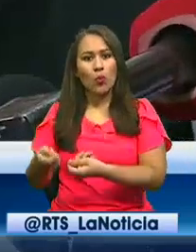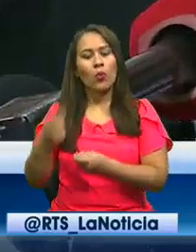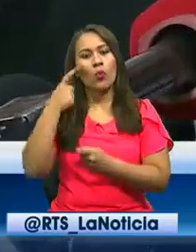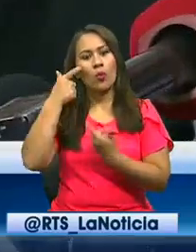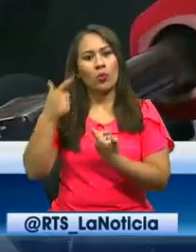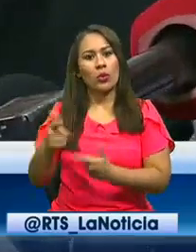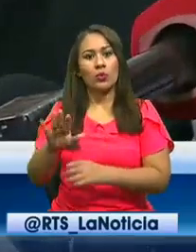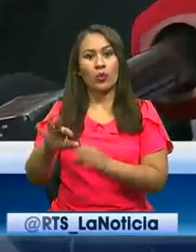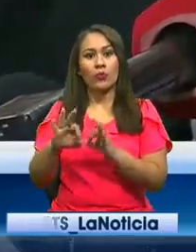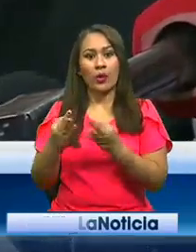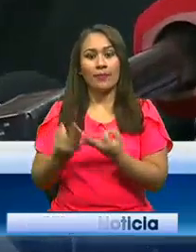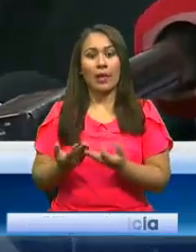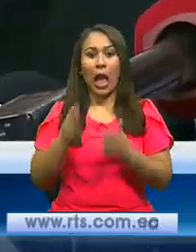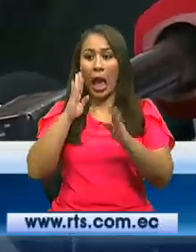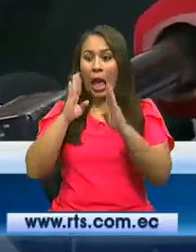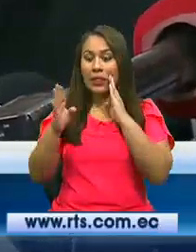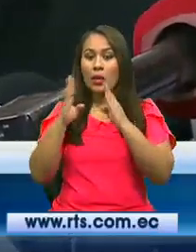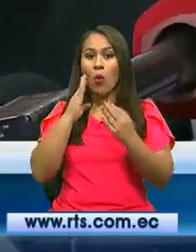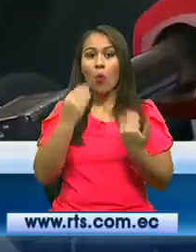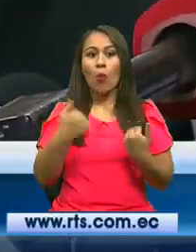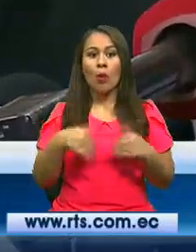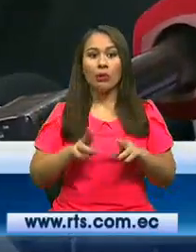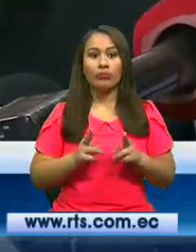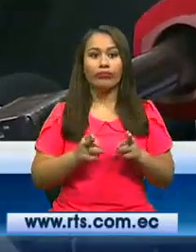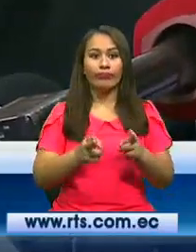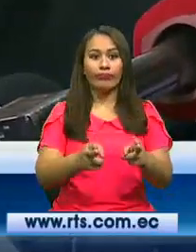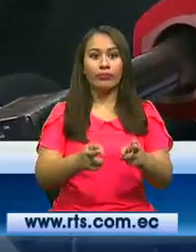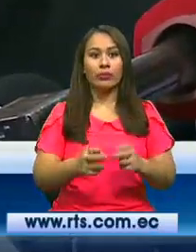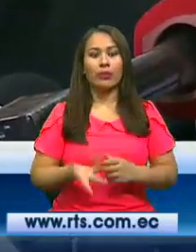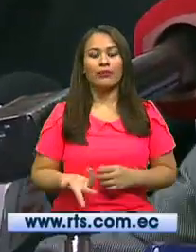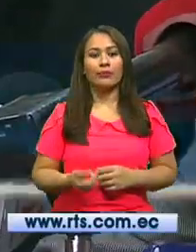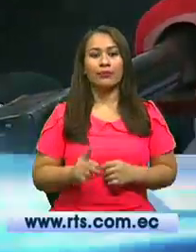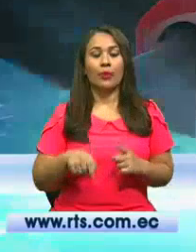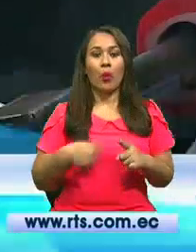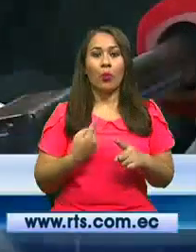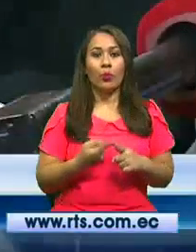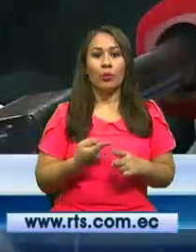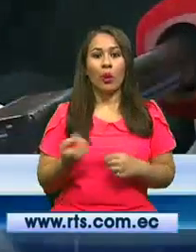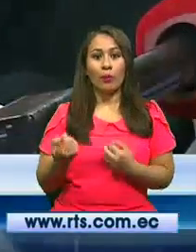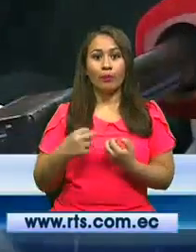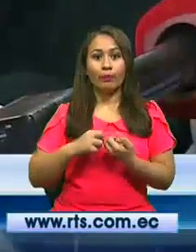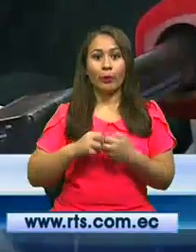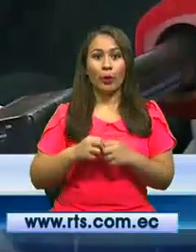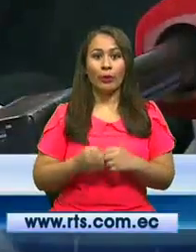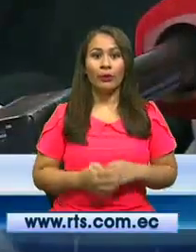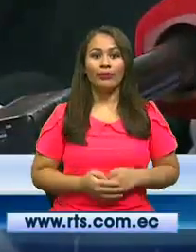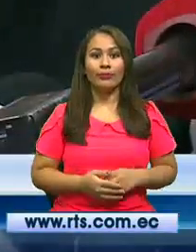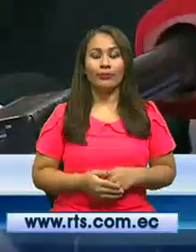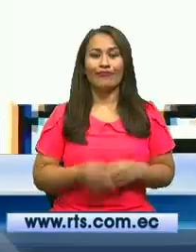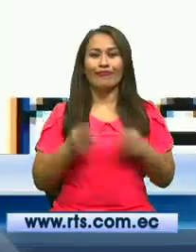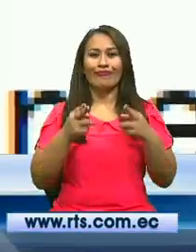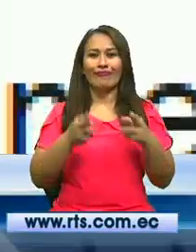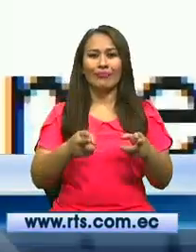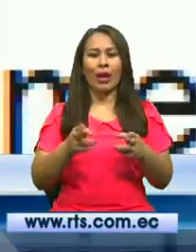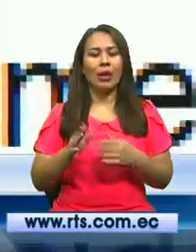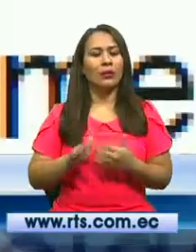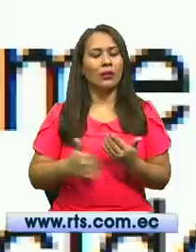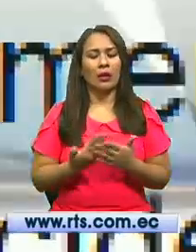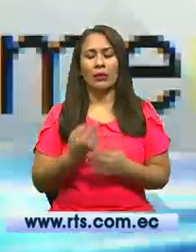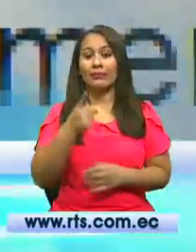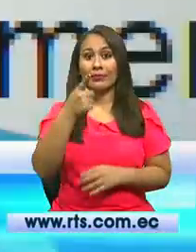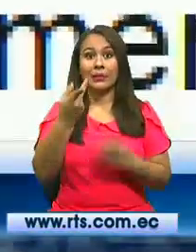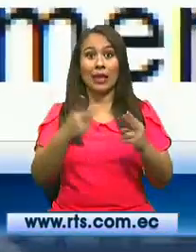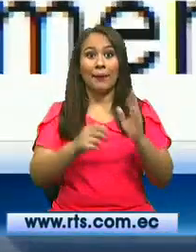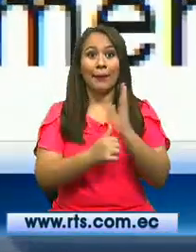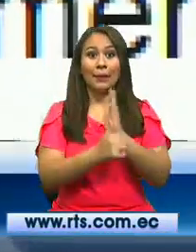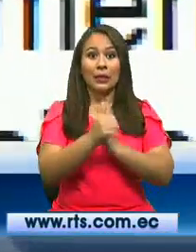sus familias, atención en los... En el momento de los entierros. De su parte, el ministro